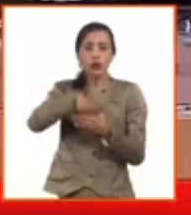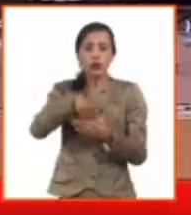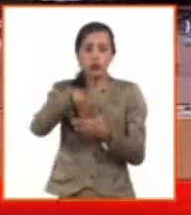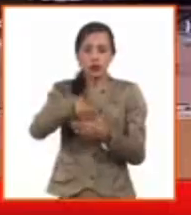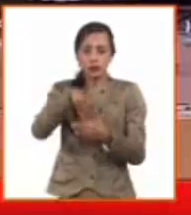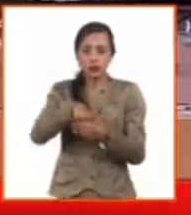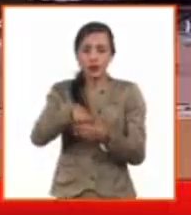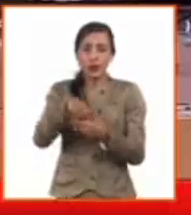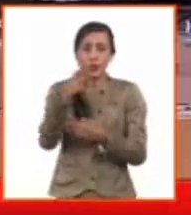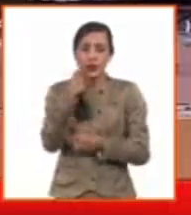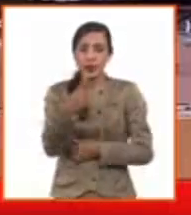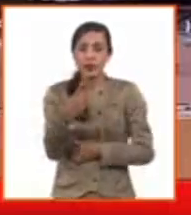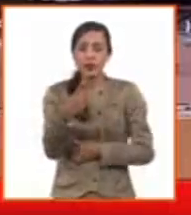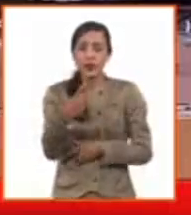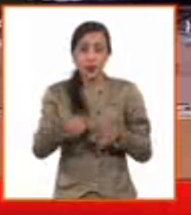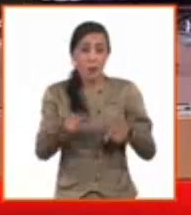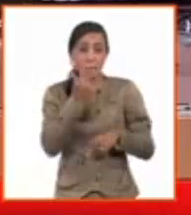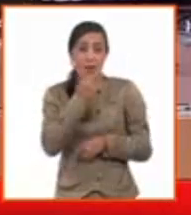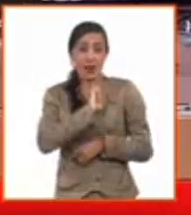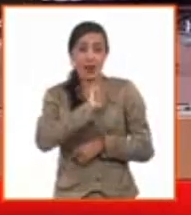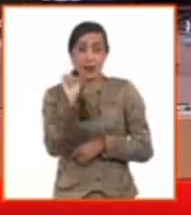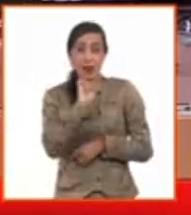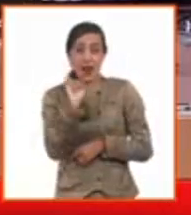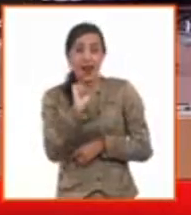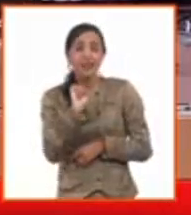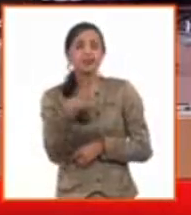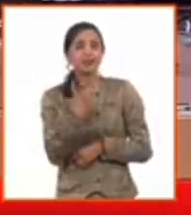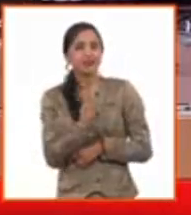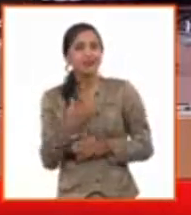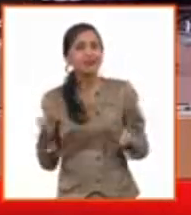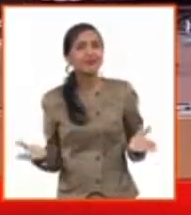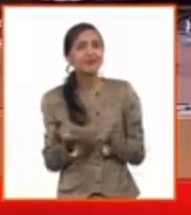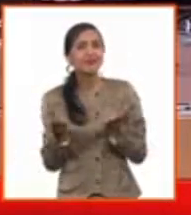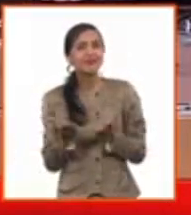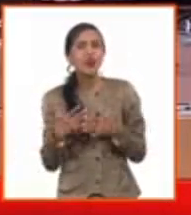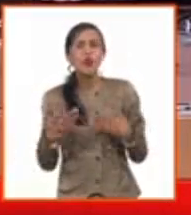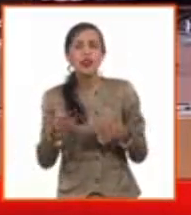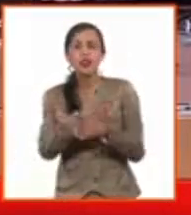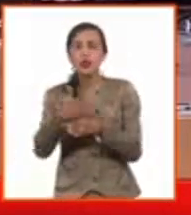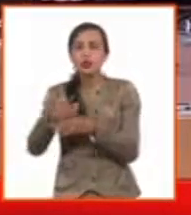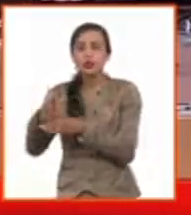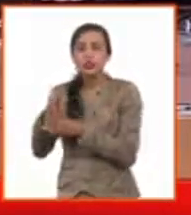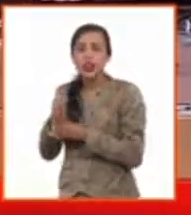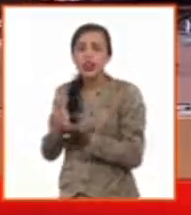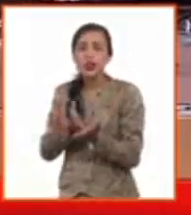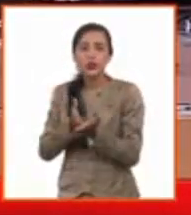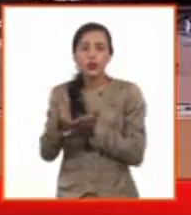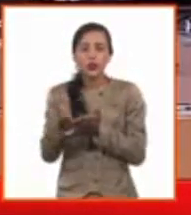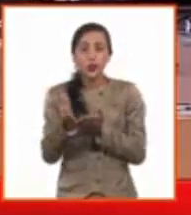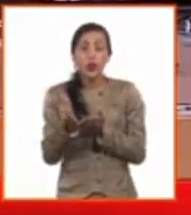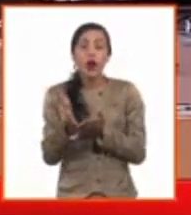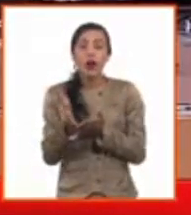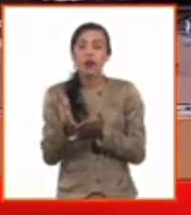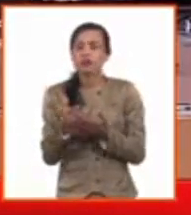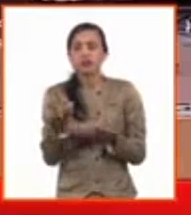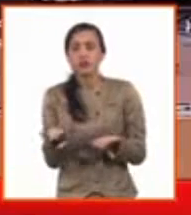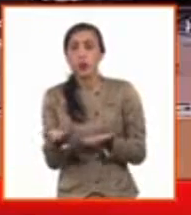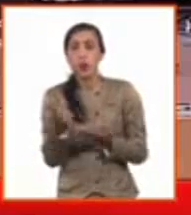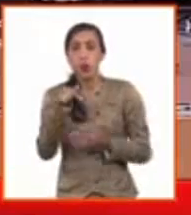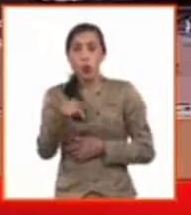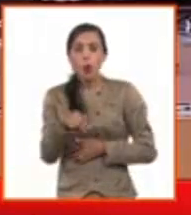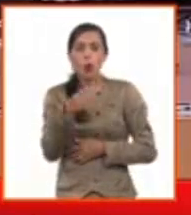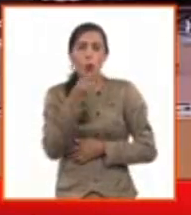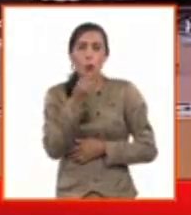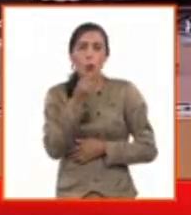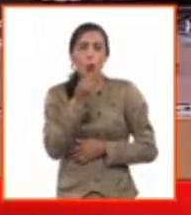del sector que más hemos hemos logrado hemos avanzado cuáles serían las dificultades que se siguen encontrando cómo se ha